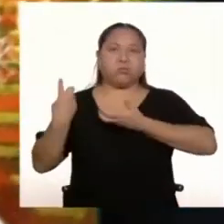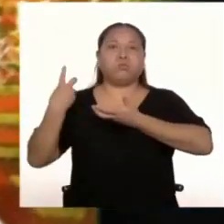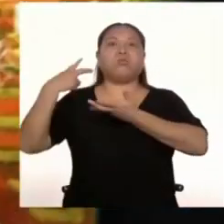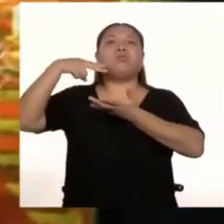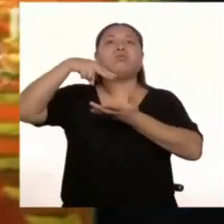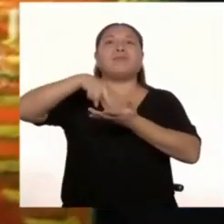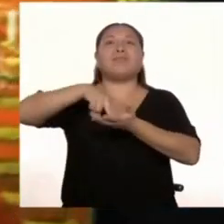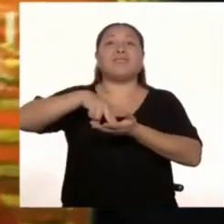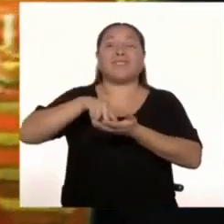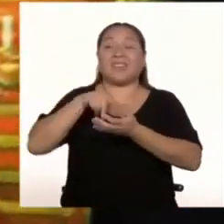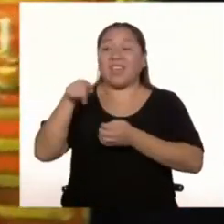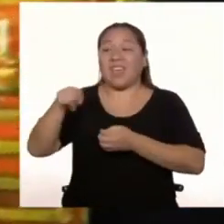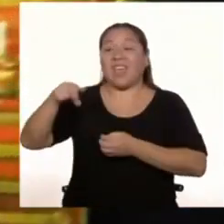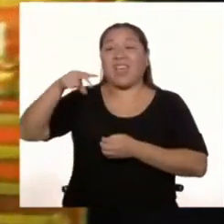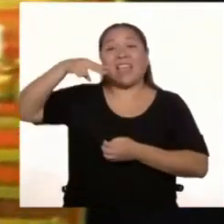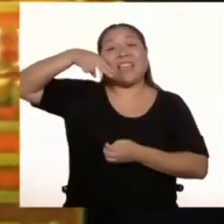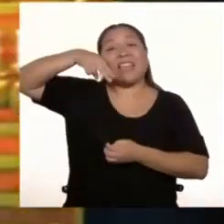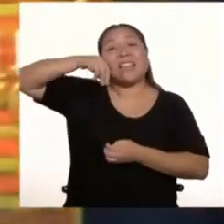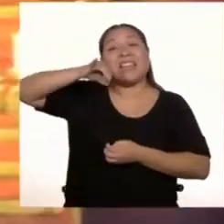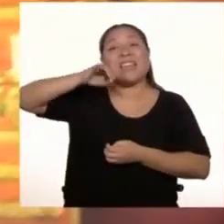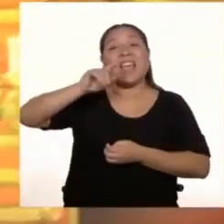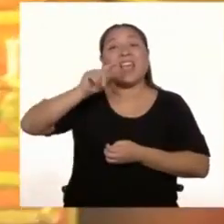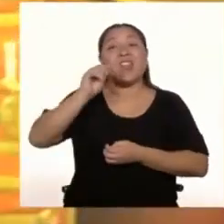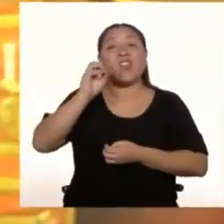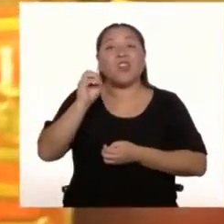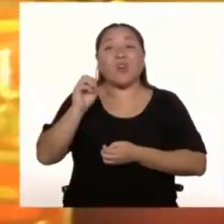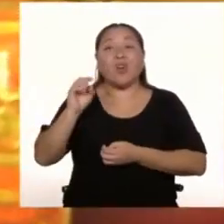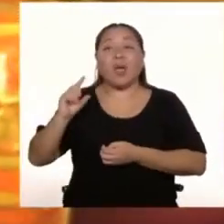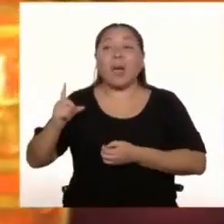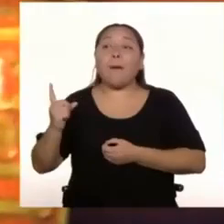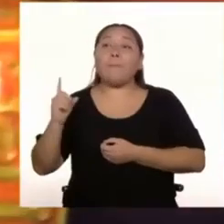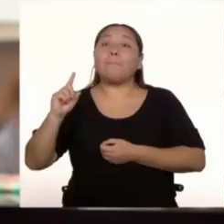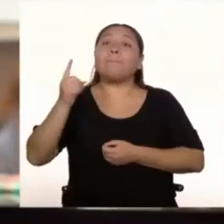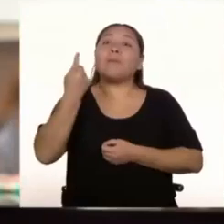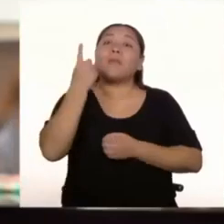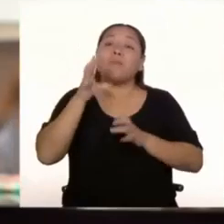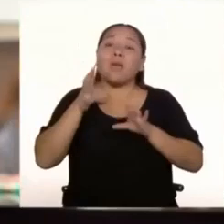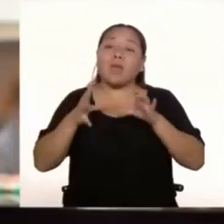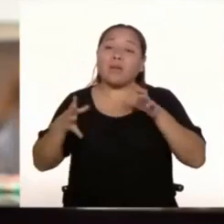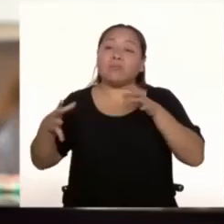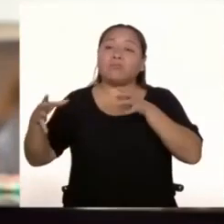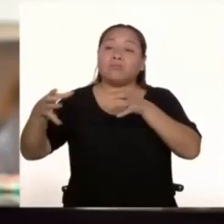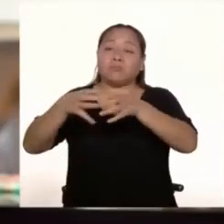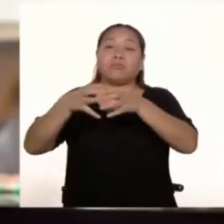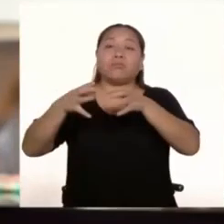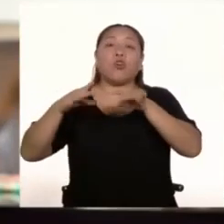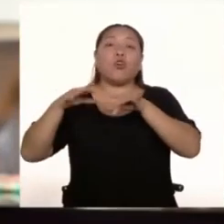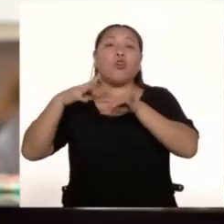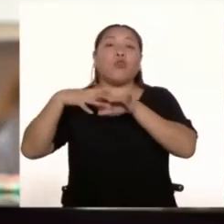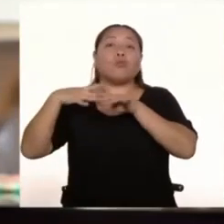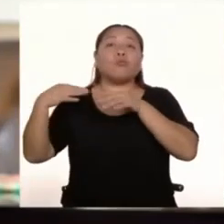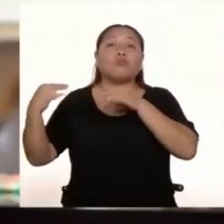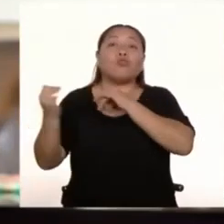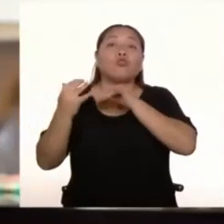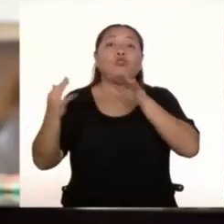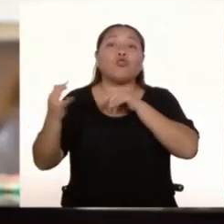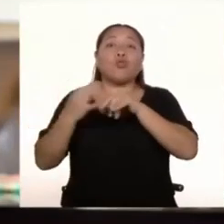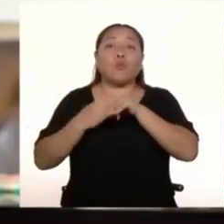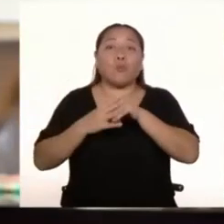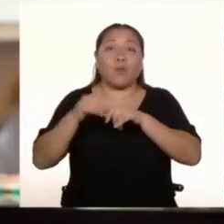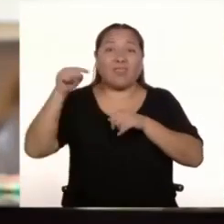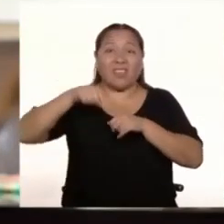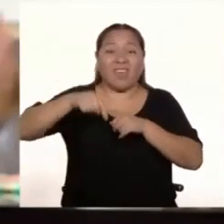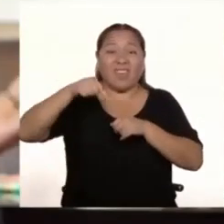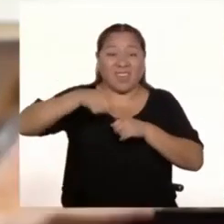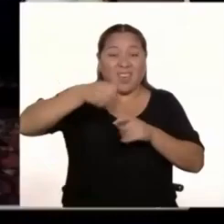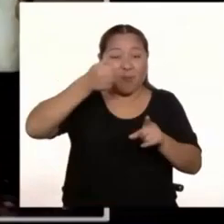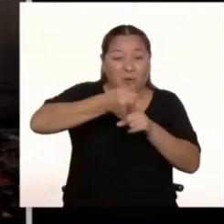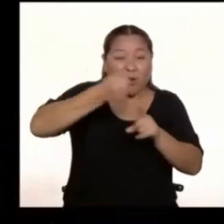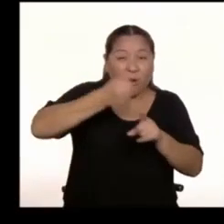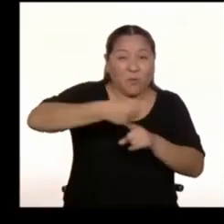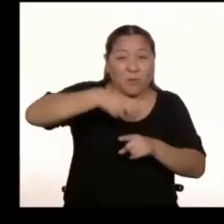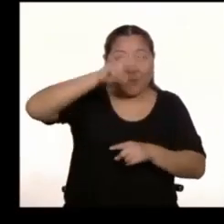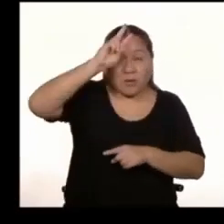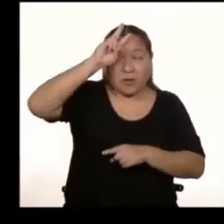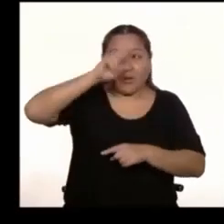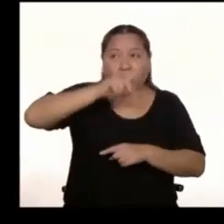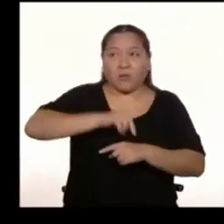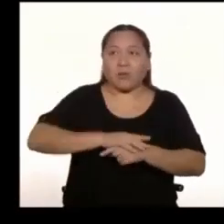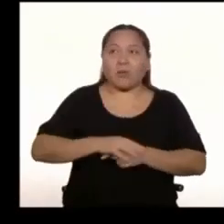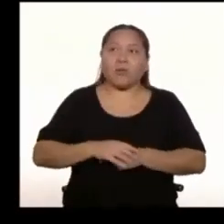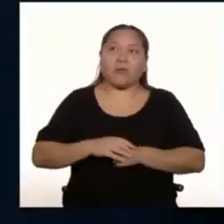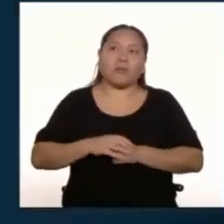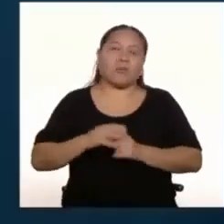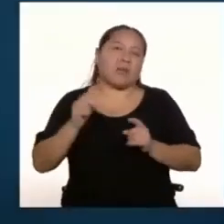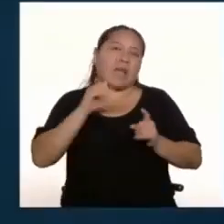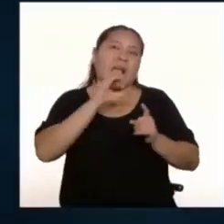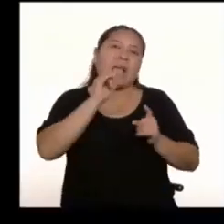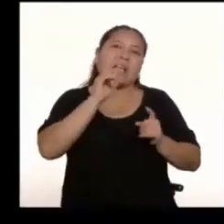es interesante porque, digamos, él conforma el primer ejército republicano, ¿no? Él es el, digamos, él no sirve al rey, ¿no? Castilla sirve al